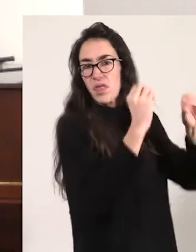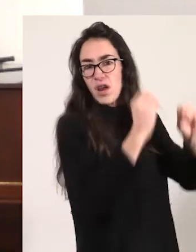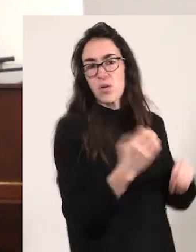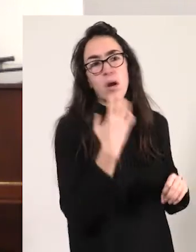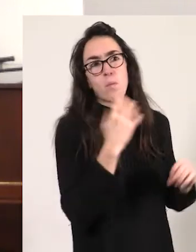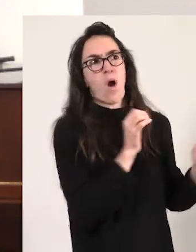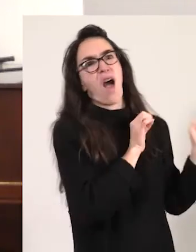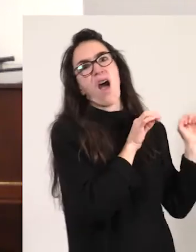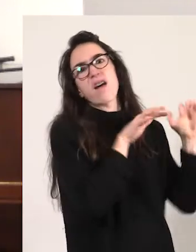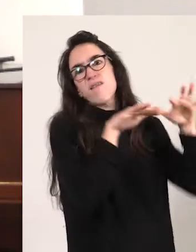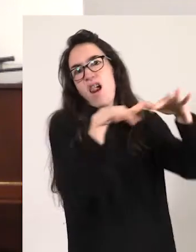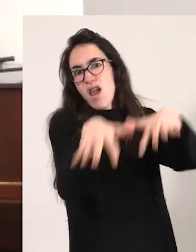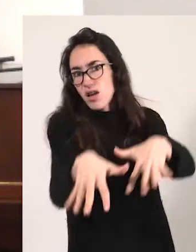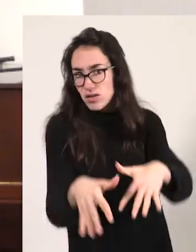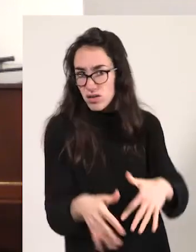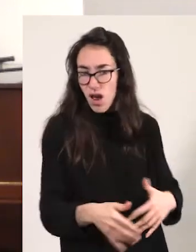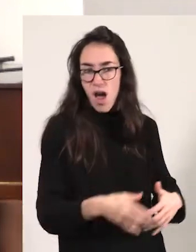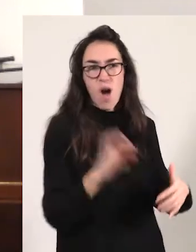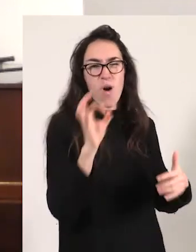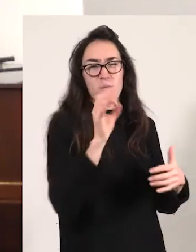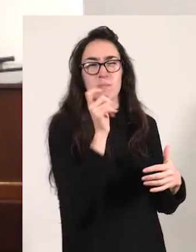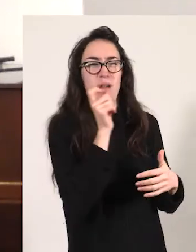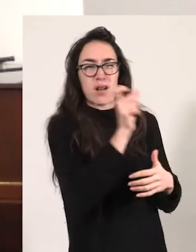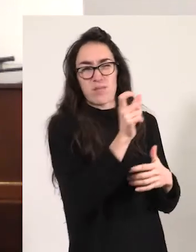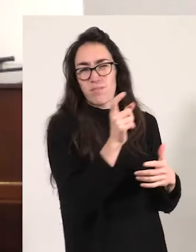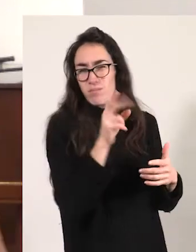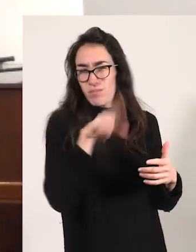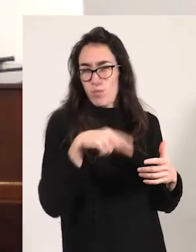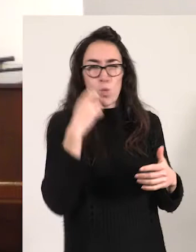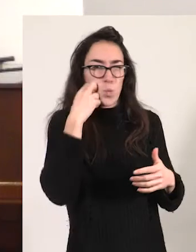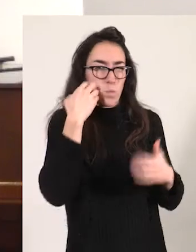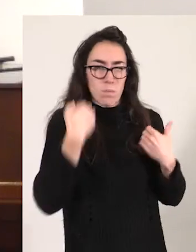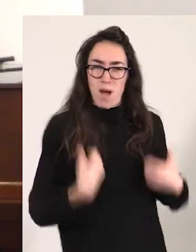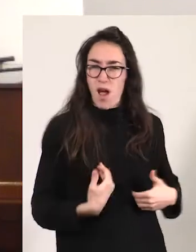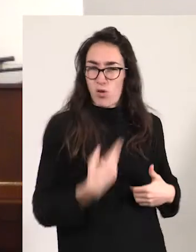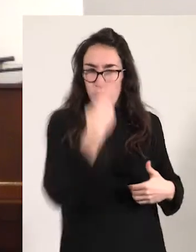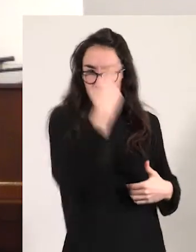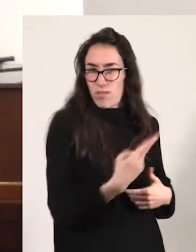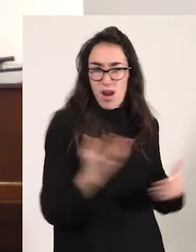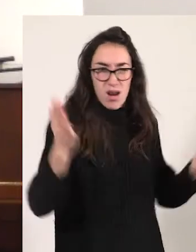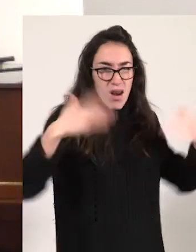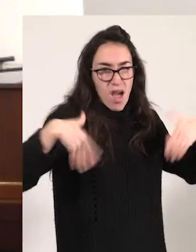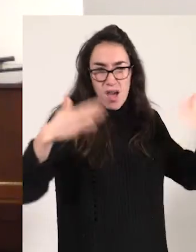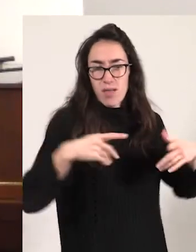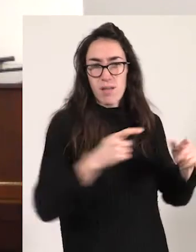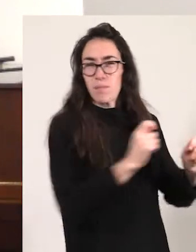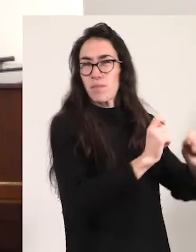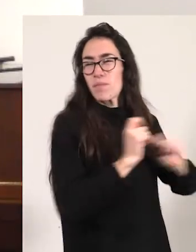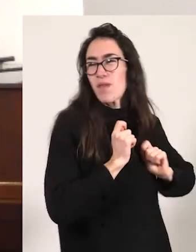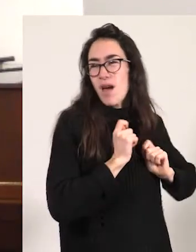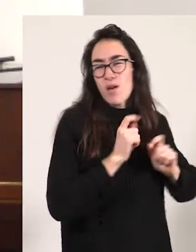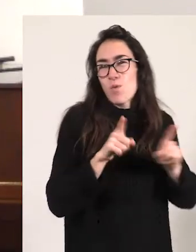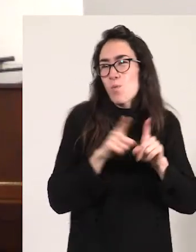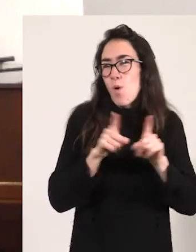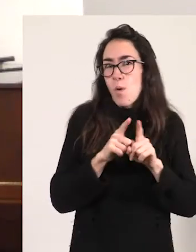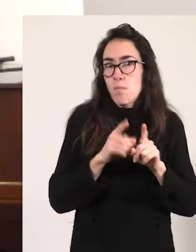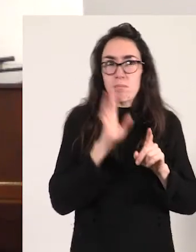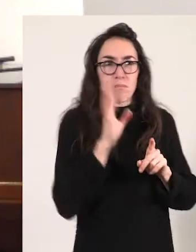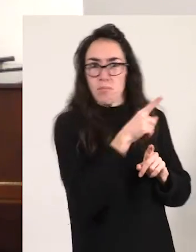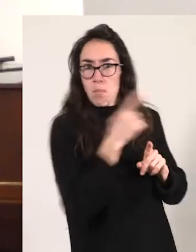con palabras tan peligrosas como avalancha, oleada, etcétera, etcétera, ¿no? Que bueno,